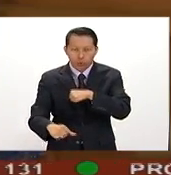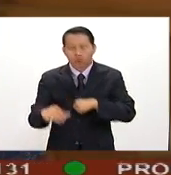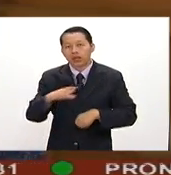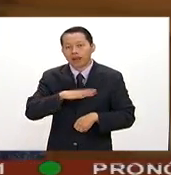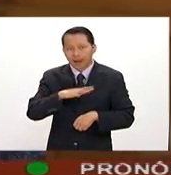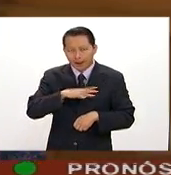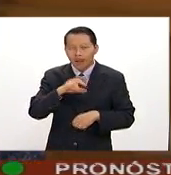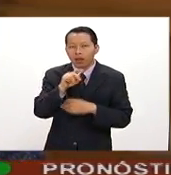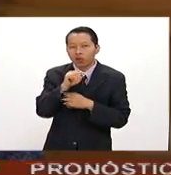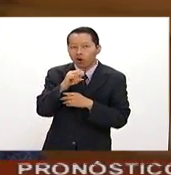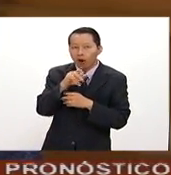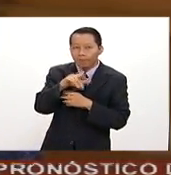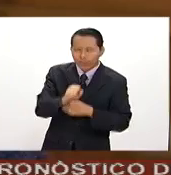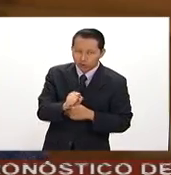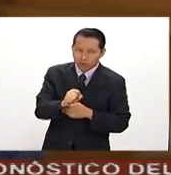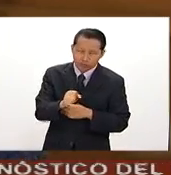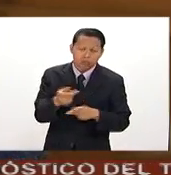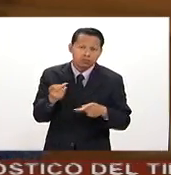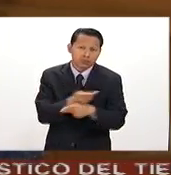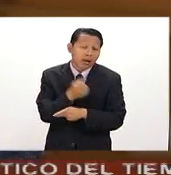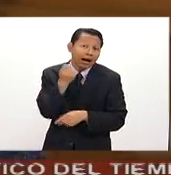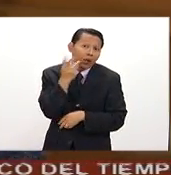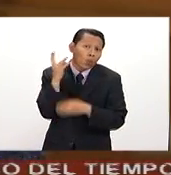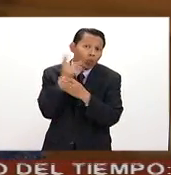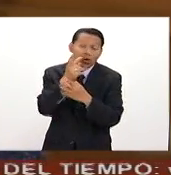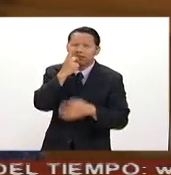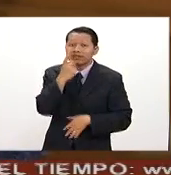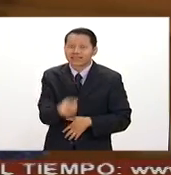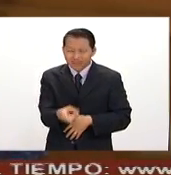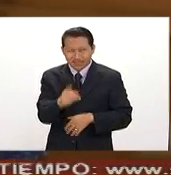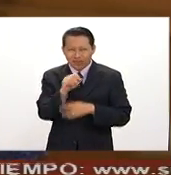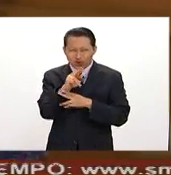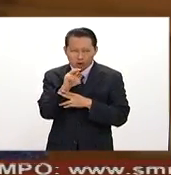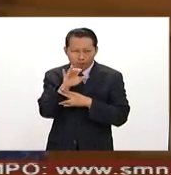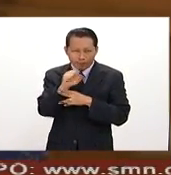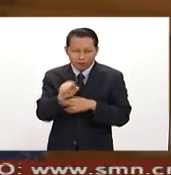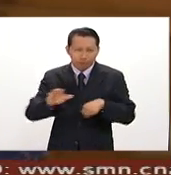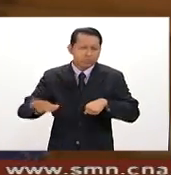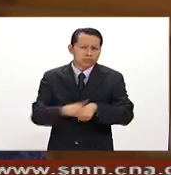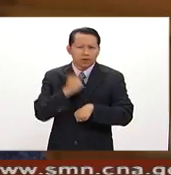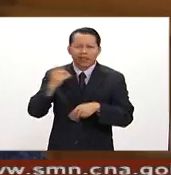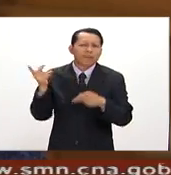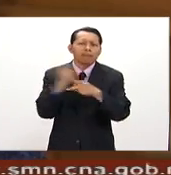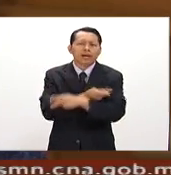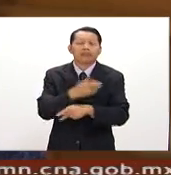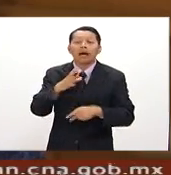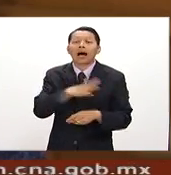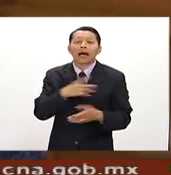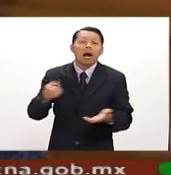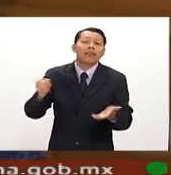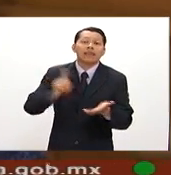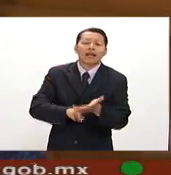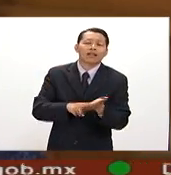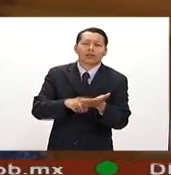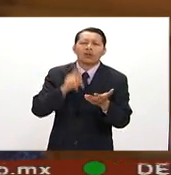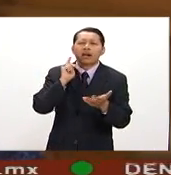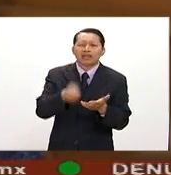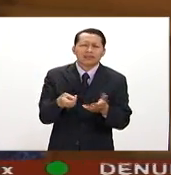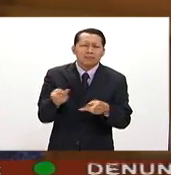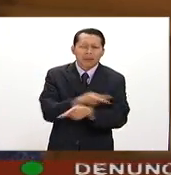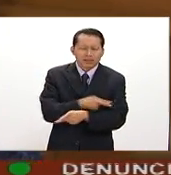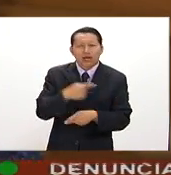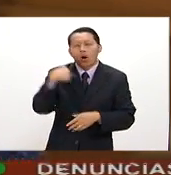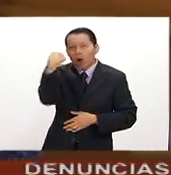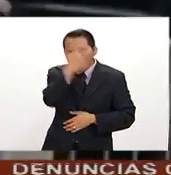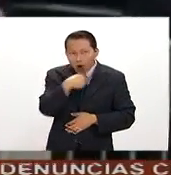de los trombos. Hay quienes dicen que estos trombos son provocados, entre otras cosas, por la cantidad de horas